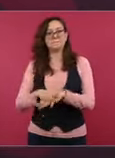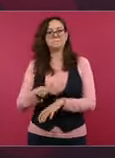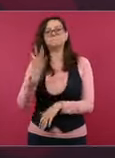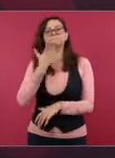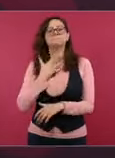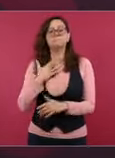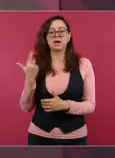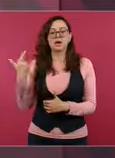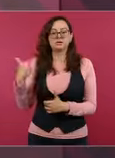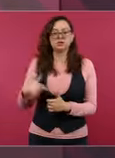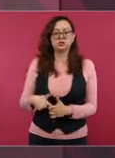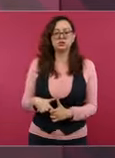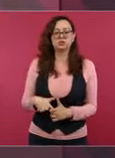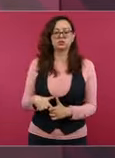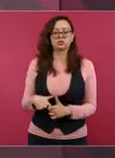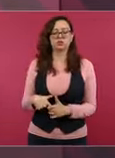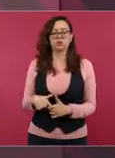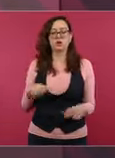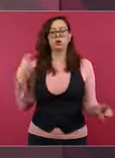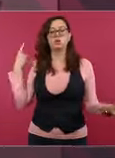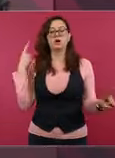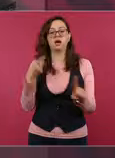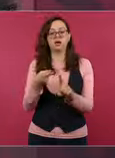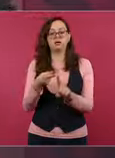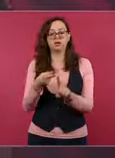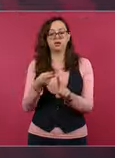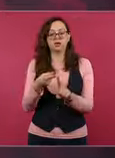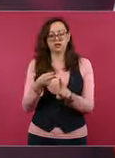en el propósito de que ya